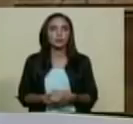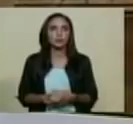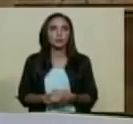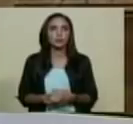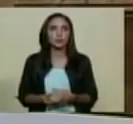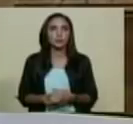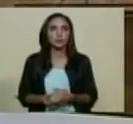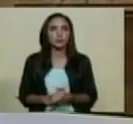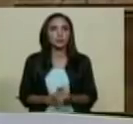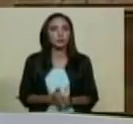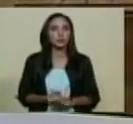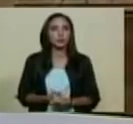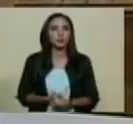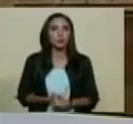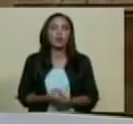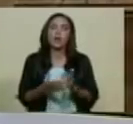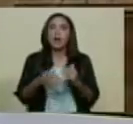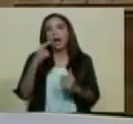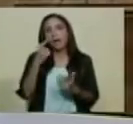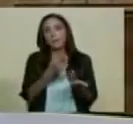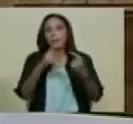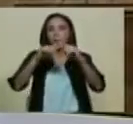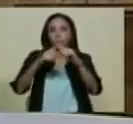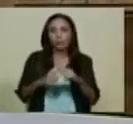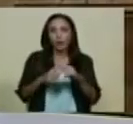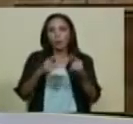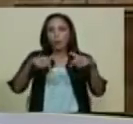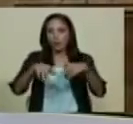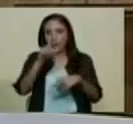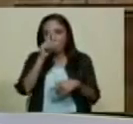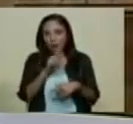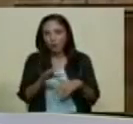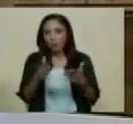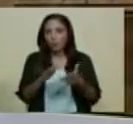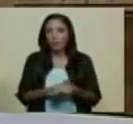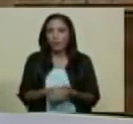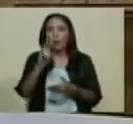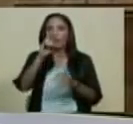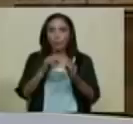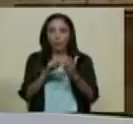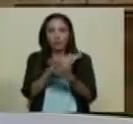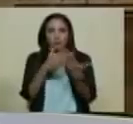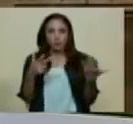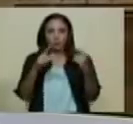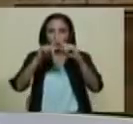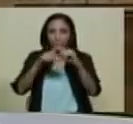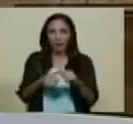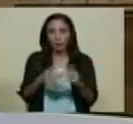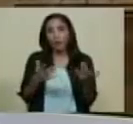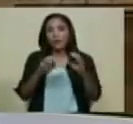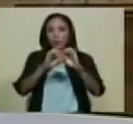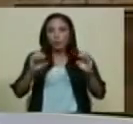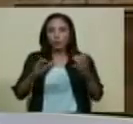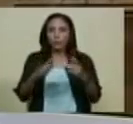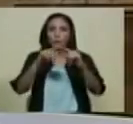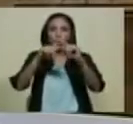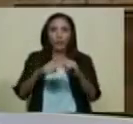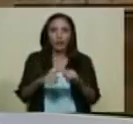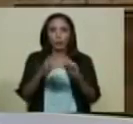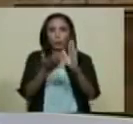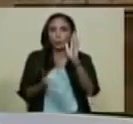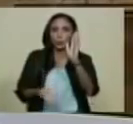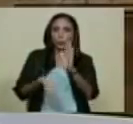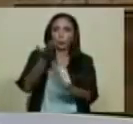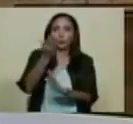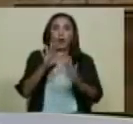En el presupuesto de este año 2018, que ya va terminando, el presupuesto en educación estuvo por encima